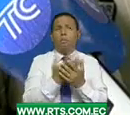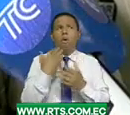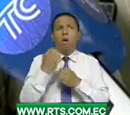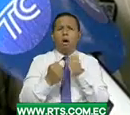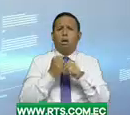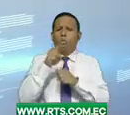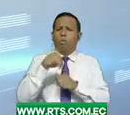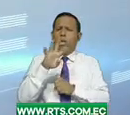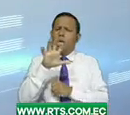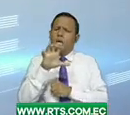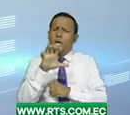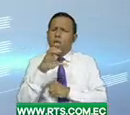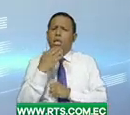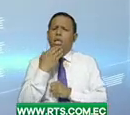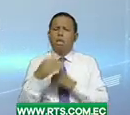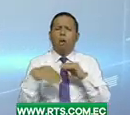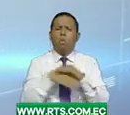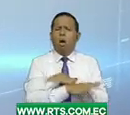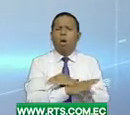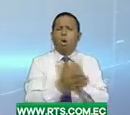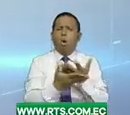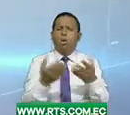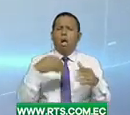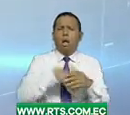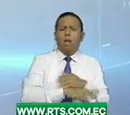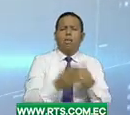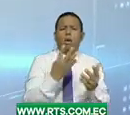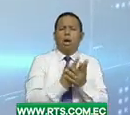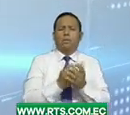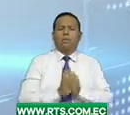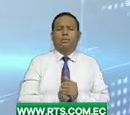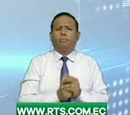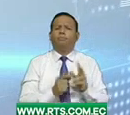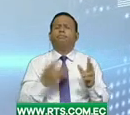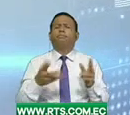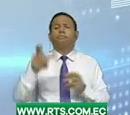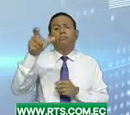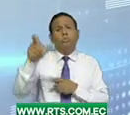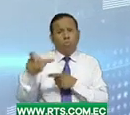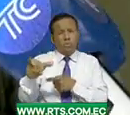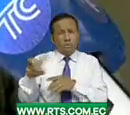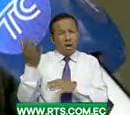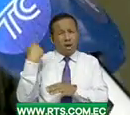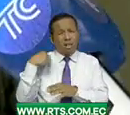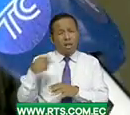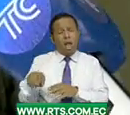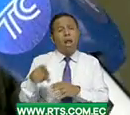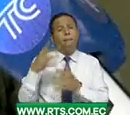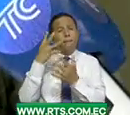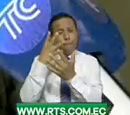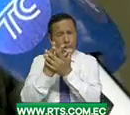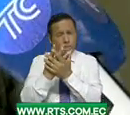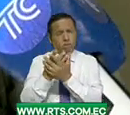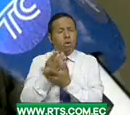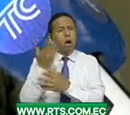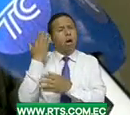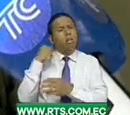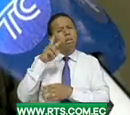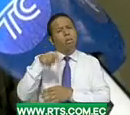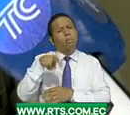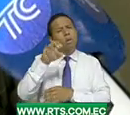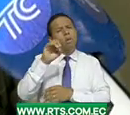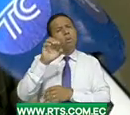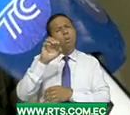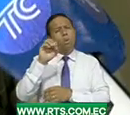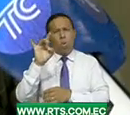de artículos prohibidos. La víctima también tenía antecedentes judiciales. Presenta en el año 2008